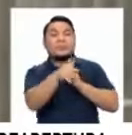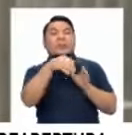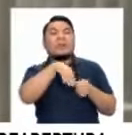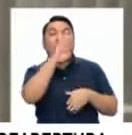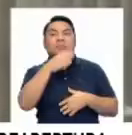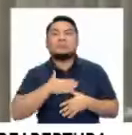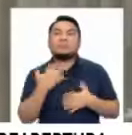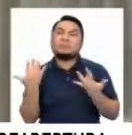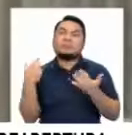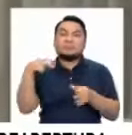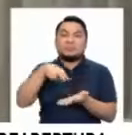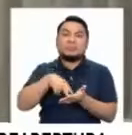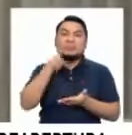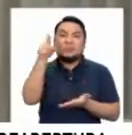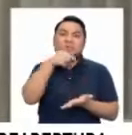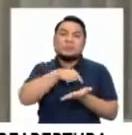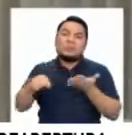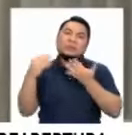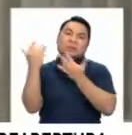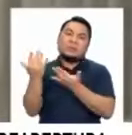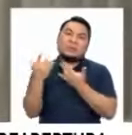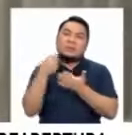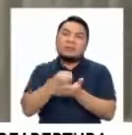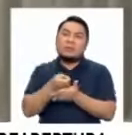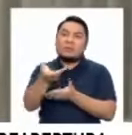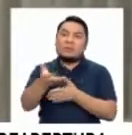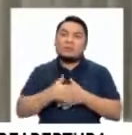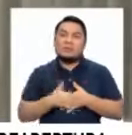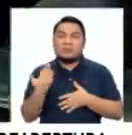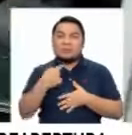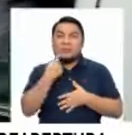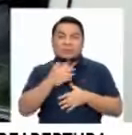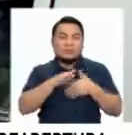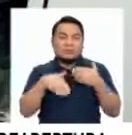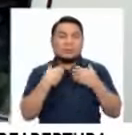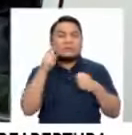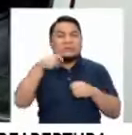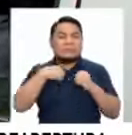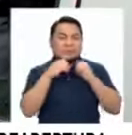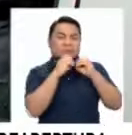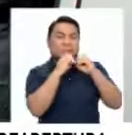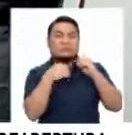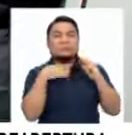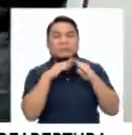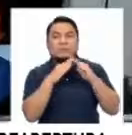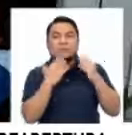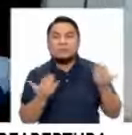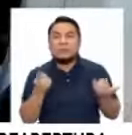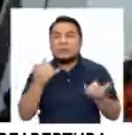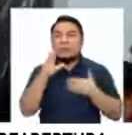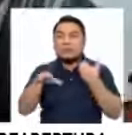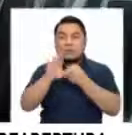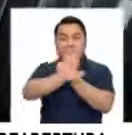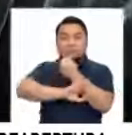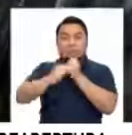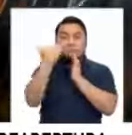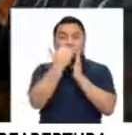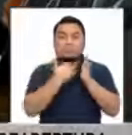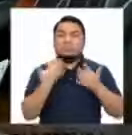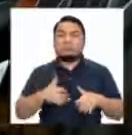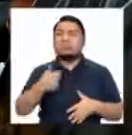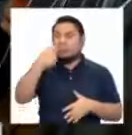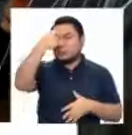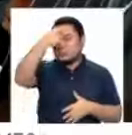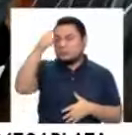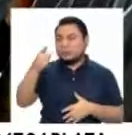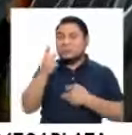hace más de una semana para comprar medio baño. O sea. Como parte del protocolo de seguridad, se tomó la temperatura a